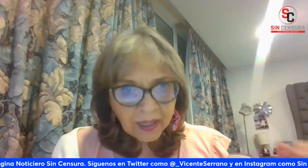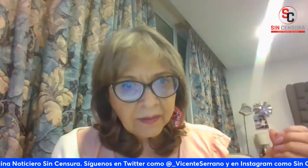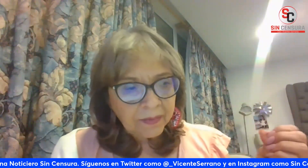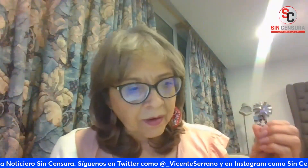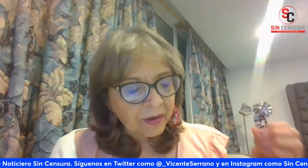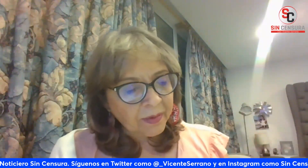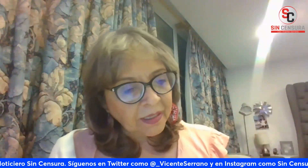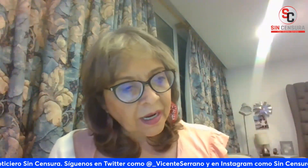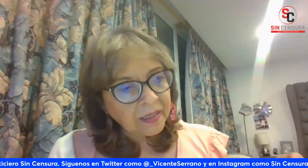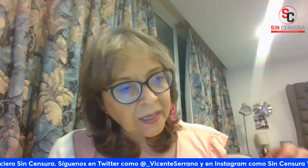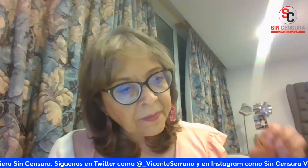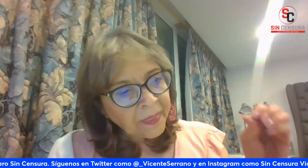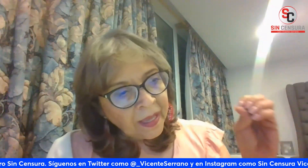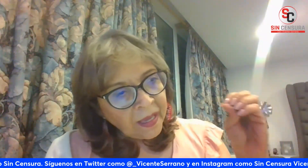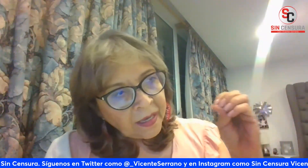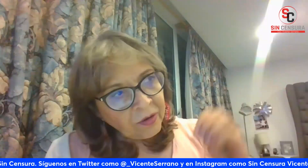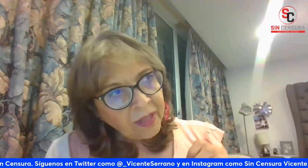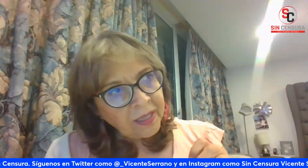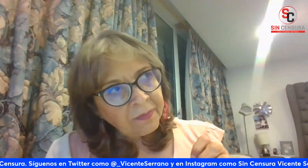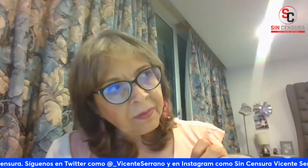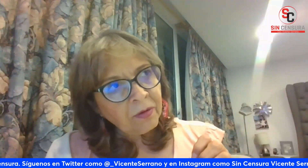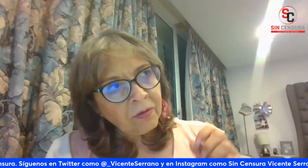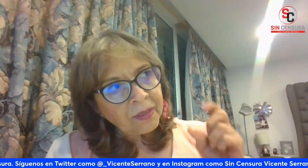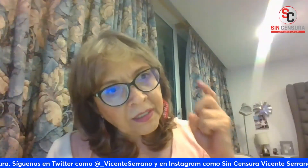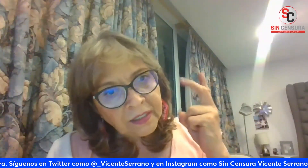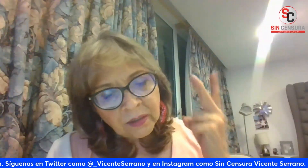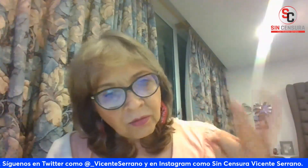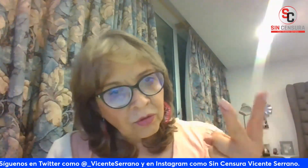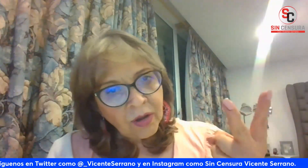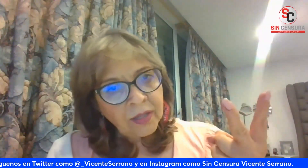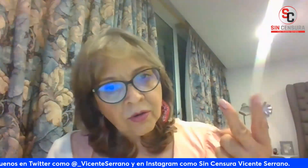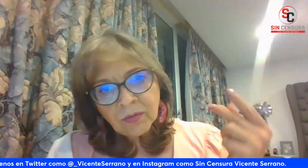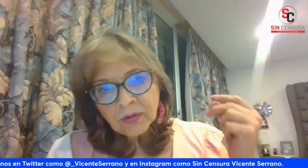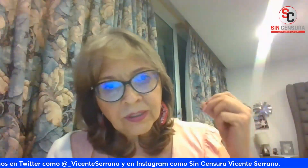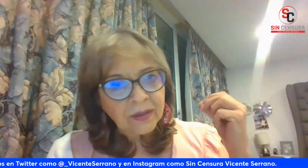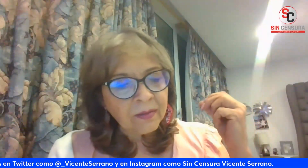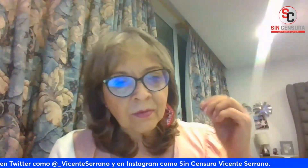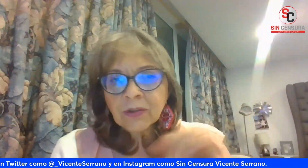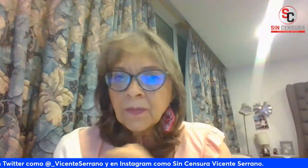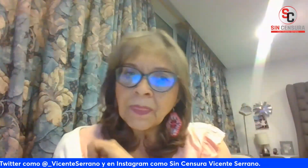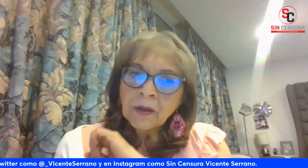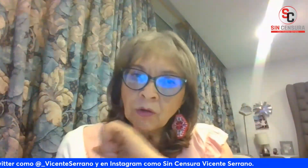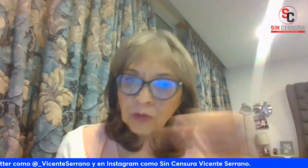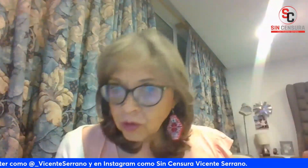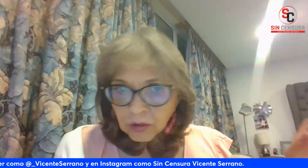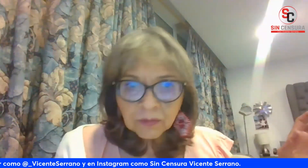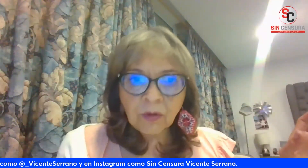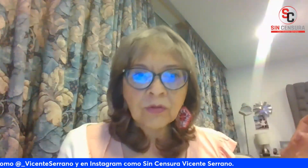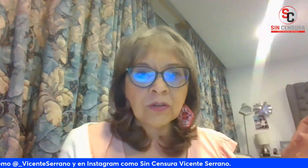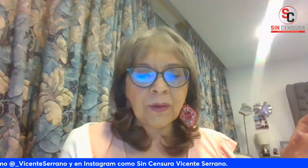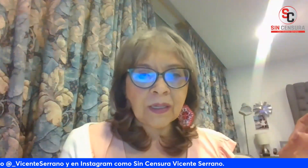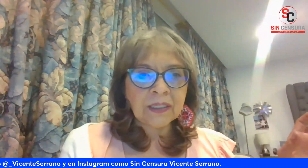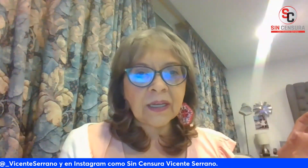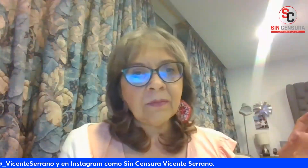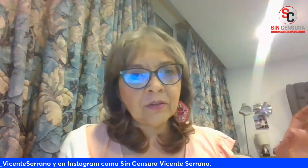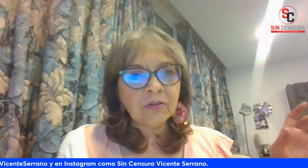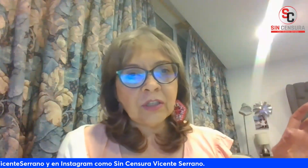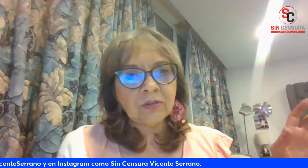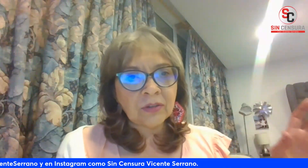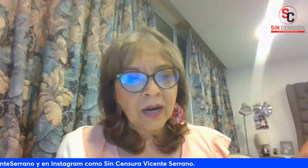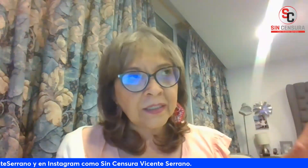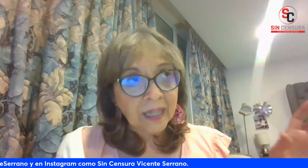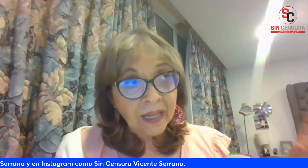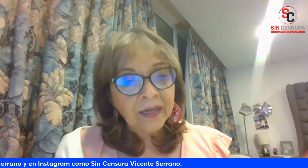a volver a, creo que platicar a ti, que yo le dije a Pablo Gómez en el segundo año, cuando estábamos con todos los votos para hacer